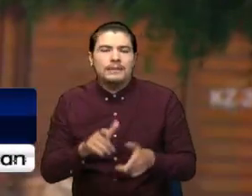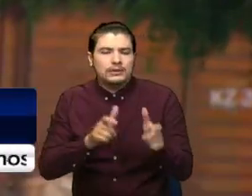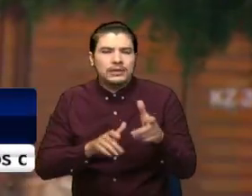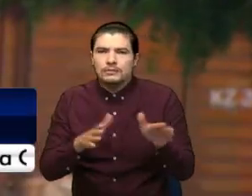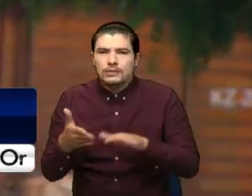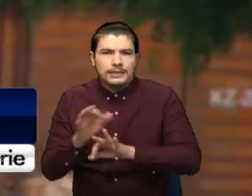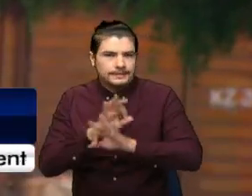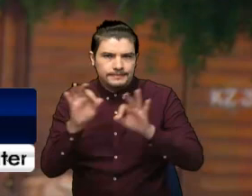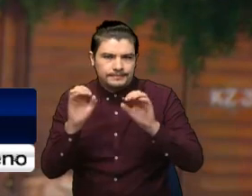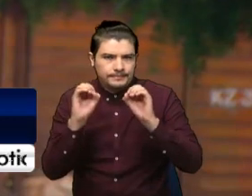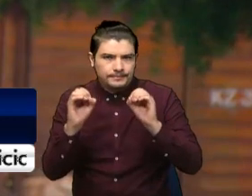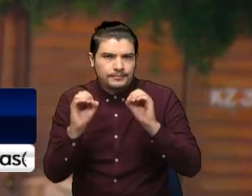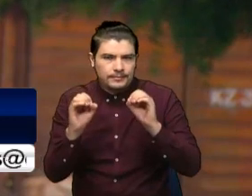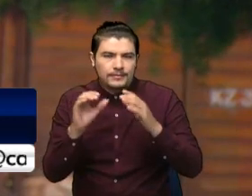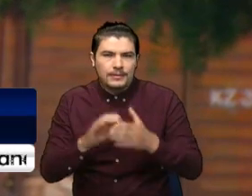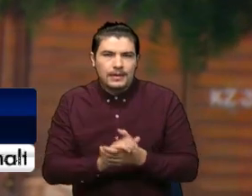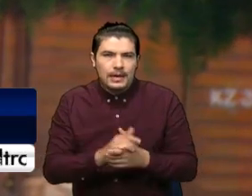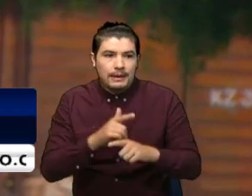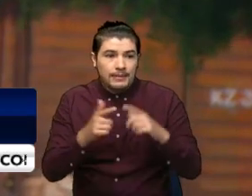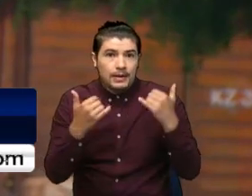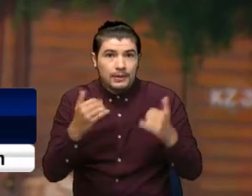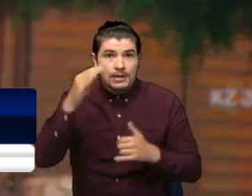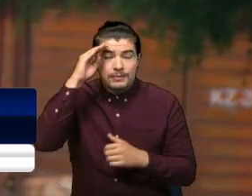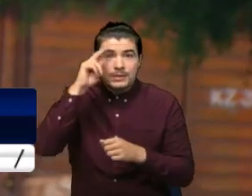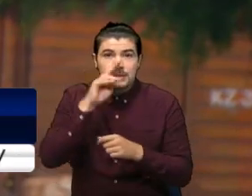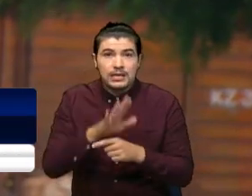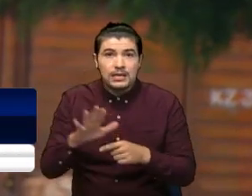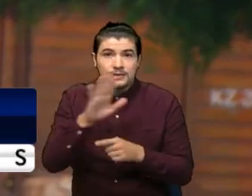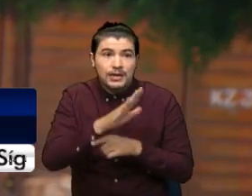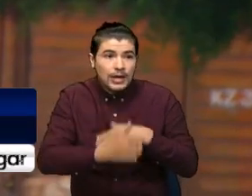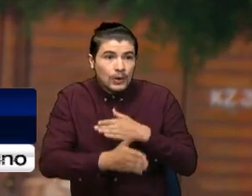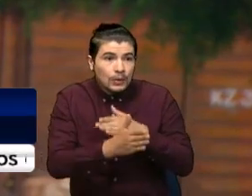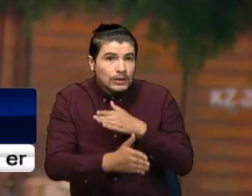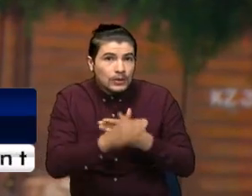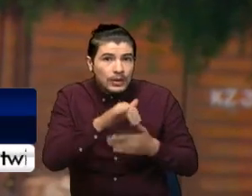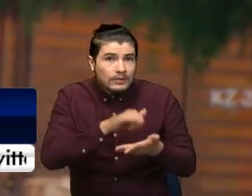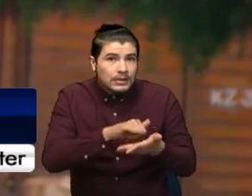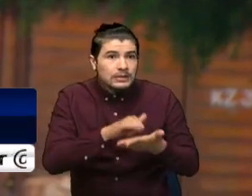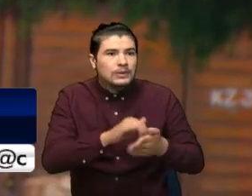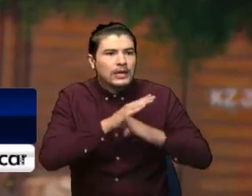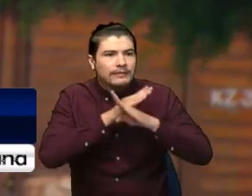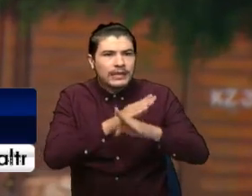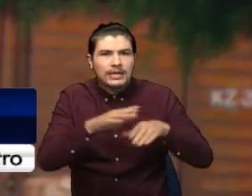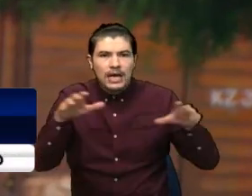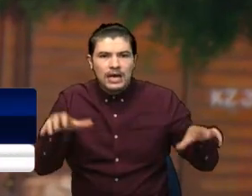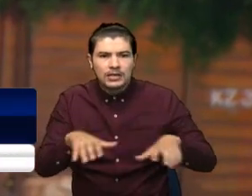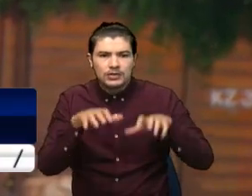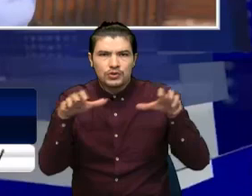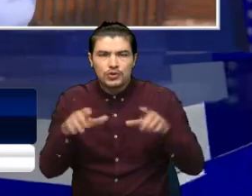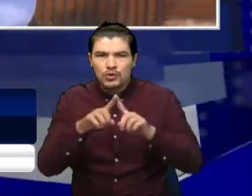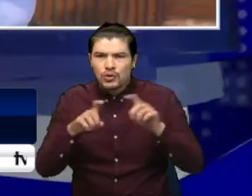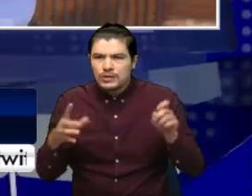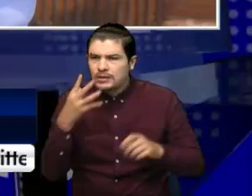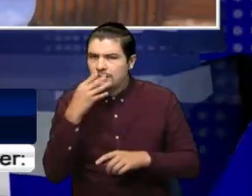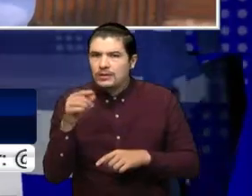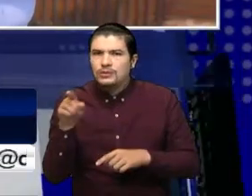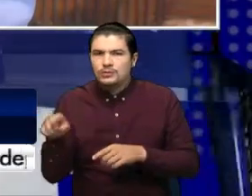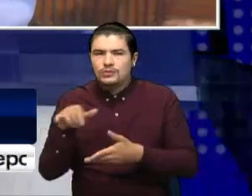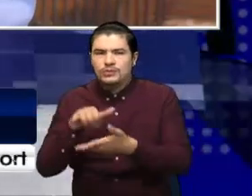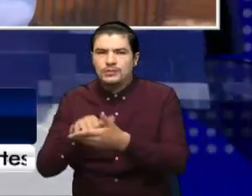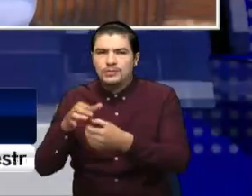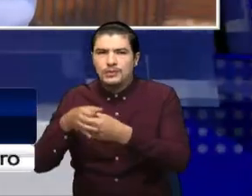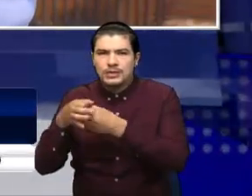Las autoridades continúan con la alerta para seguir previniendo que más acciones terroristas se presenten allí en